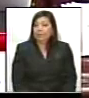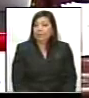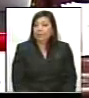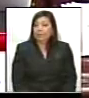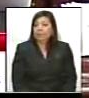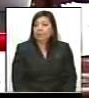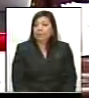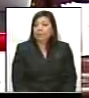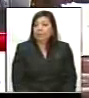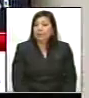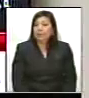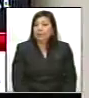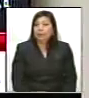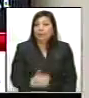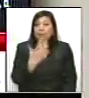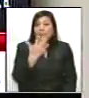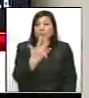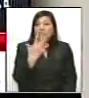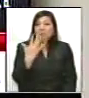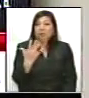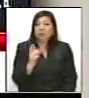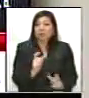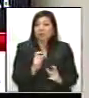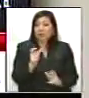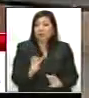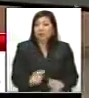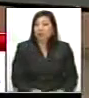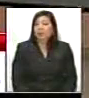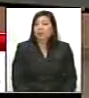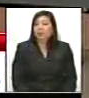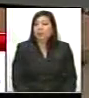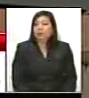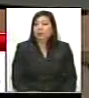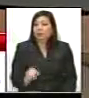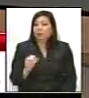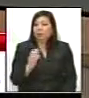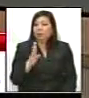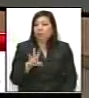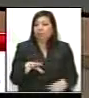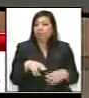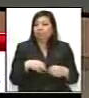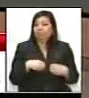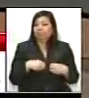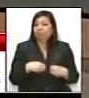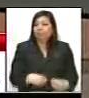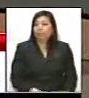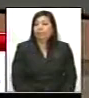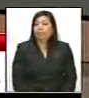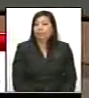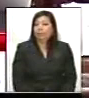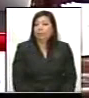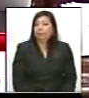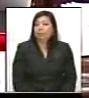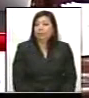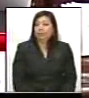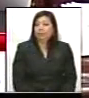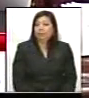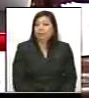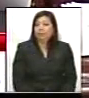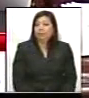han votado a favor 55 señores congresistas pero en contra 4 abstenciones más arana